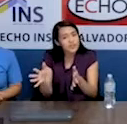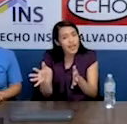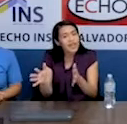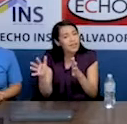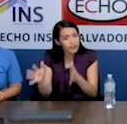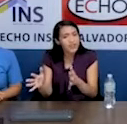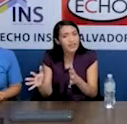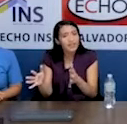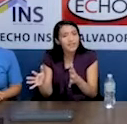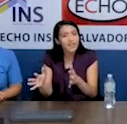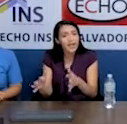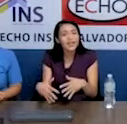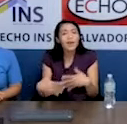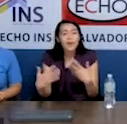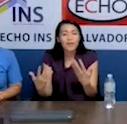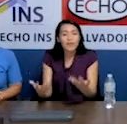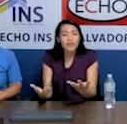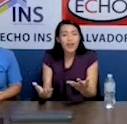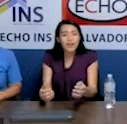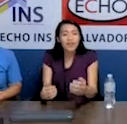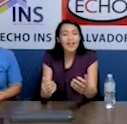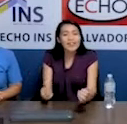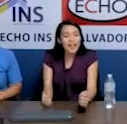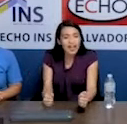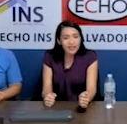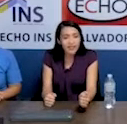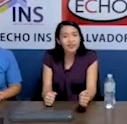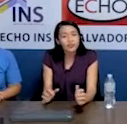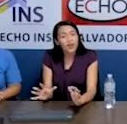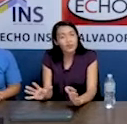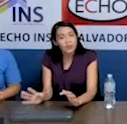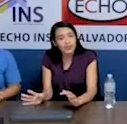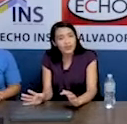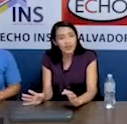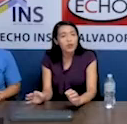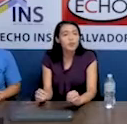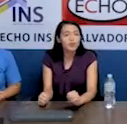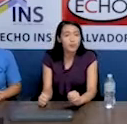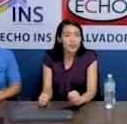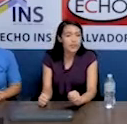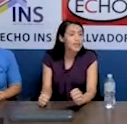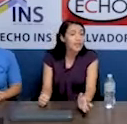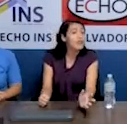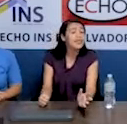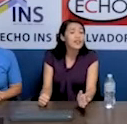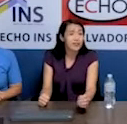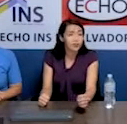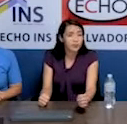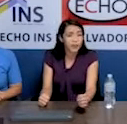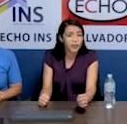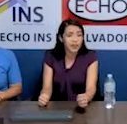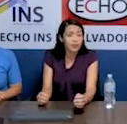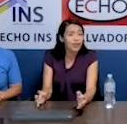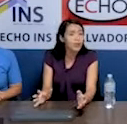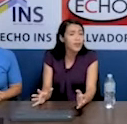en especial al final de la vida, para brindar calidad tanto al paciente como a sus familias, que ahí viene el